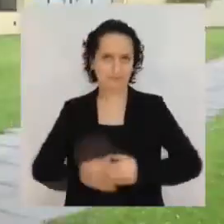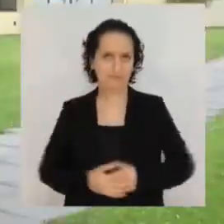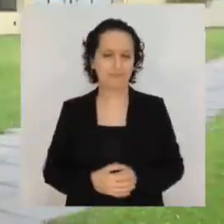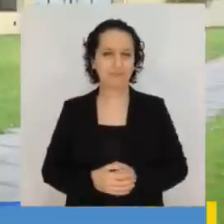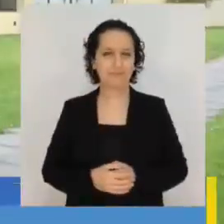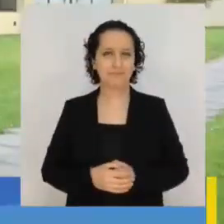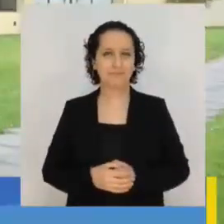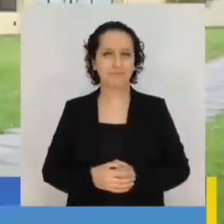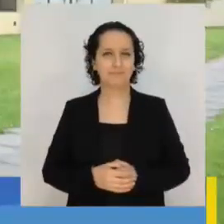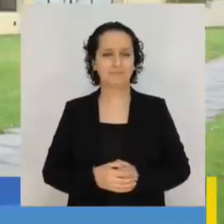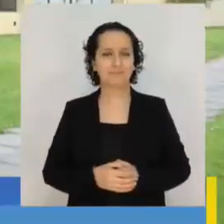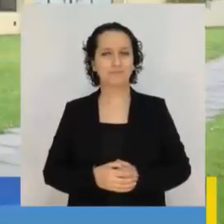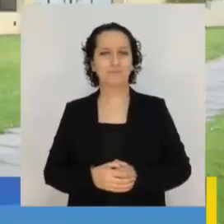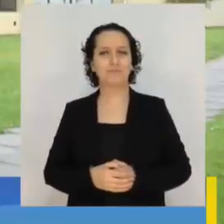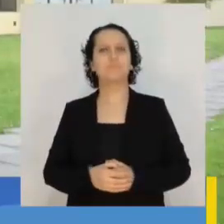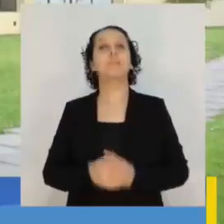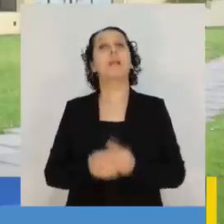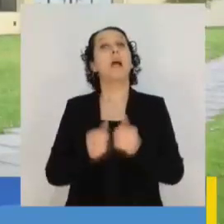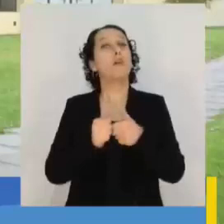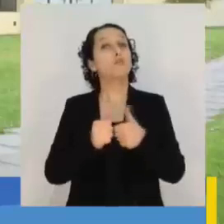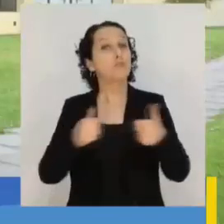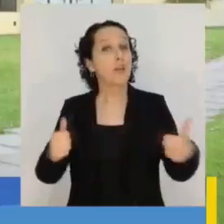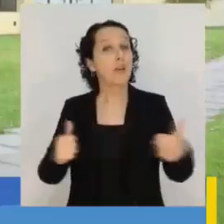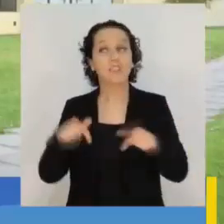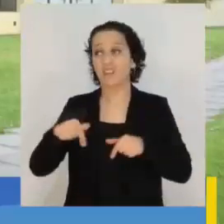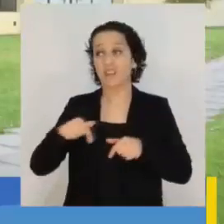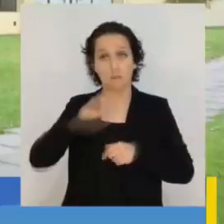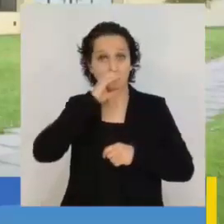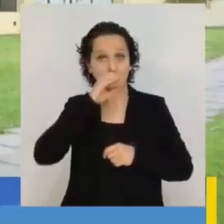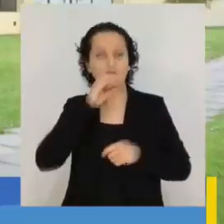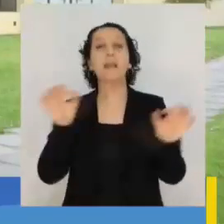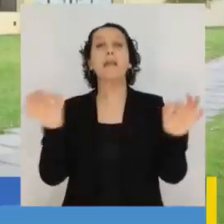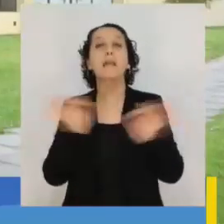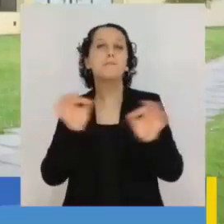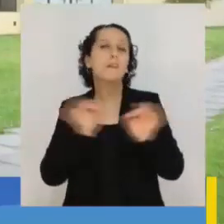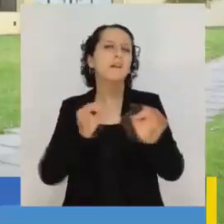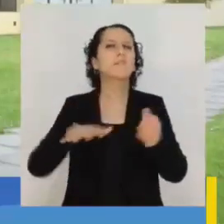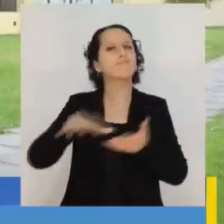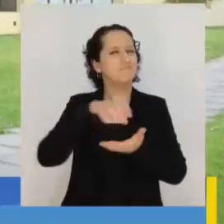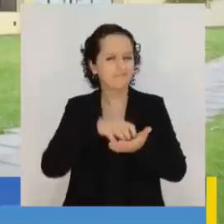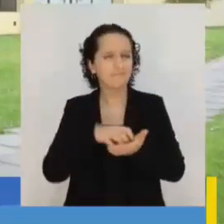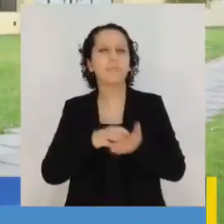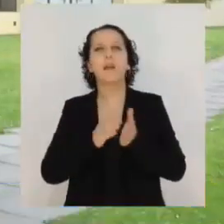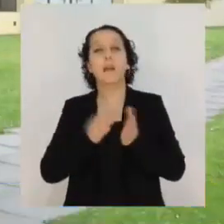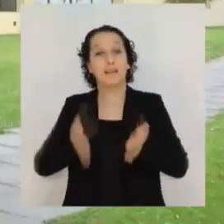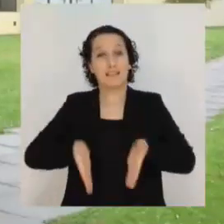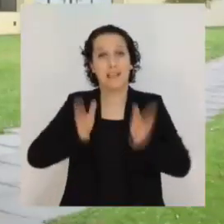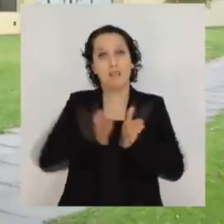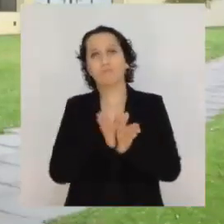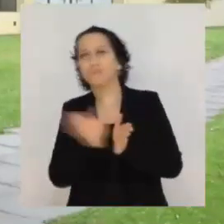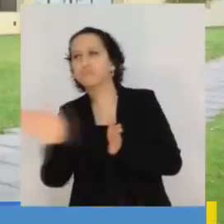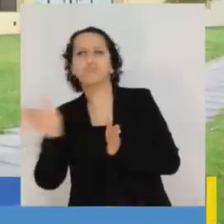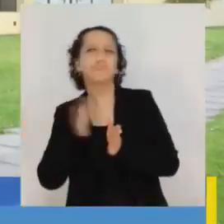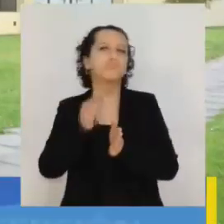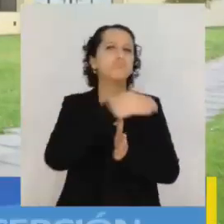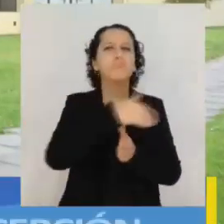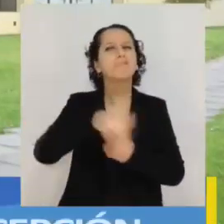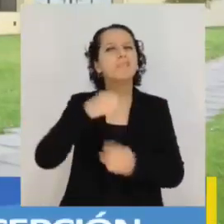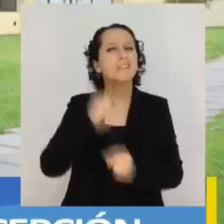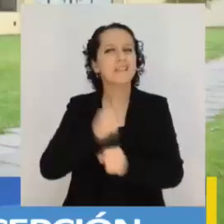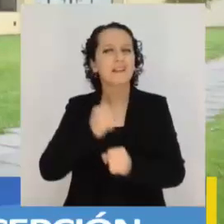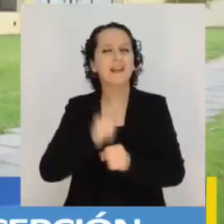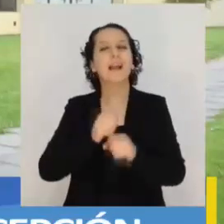Y las autoridades locales dieron a conocer los principales desvíos de tránsito por los trabajos que se están desarrollando en el par